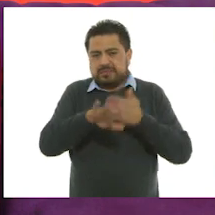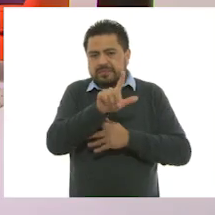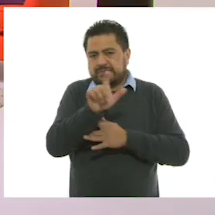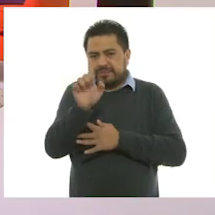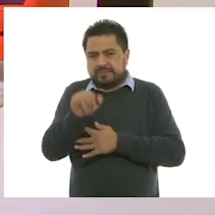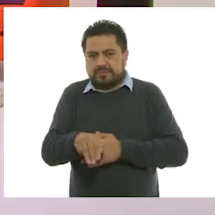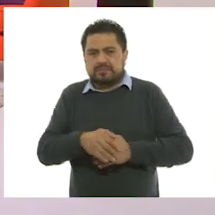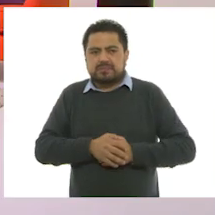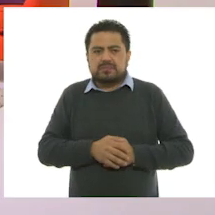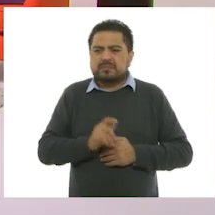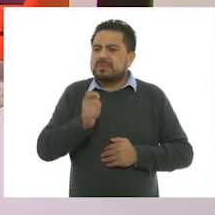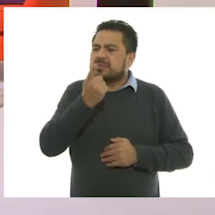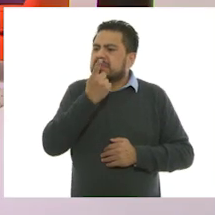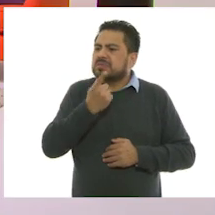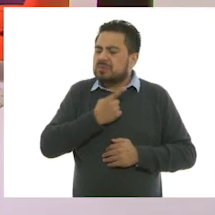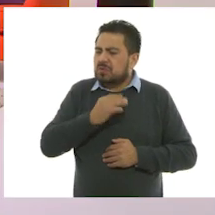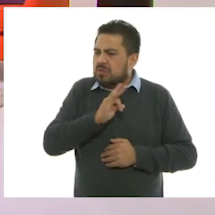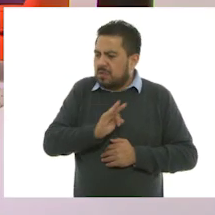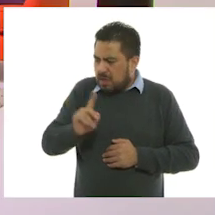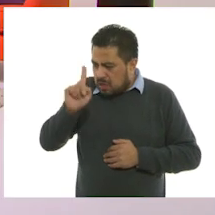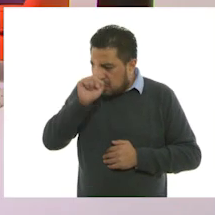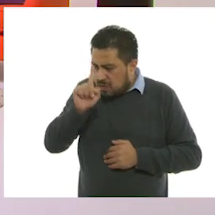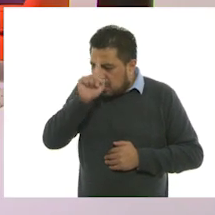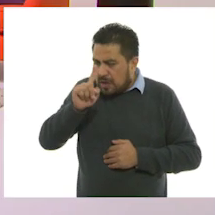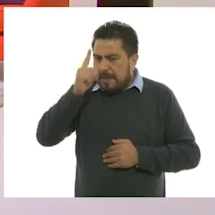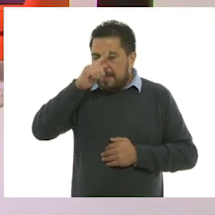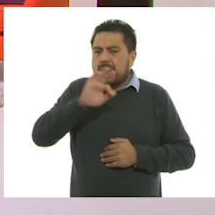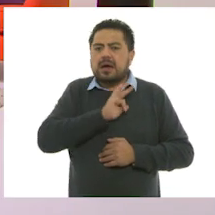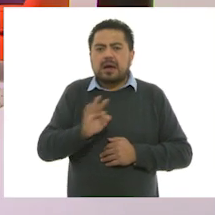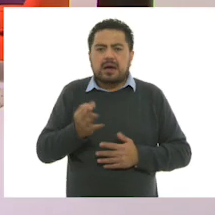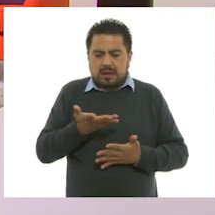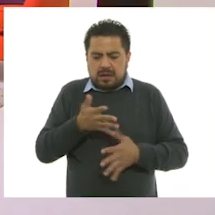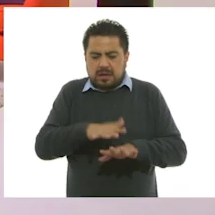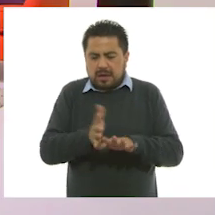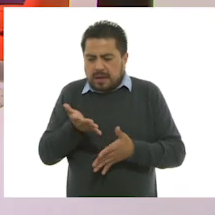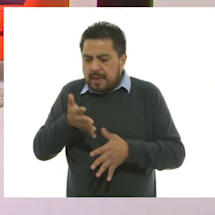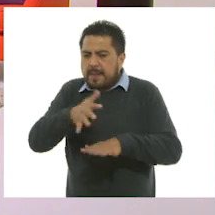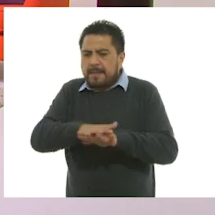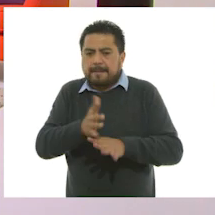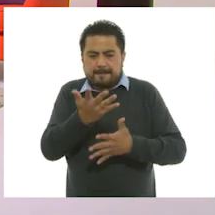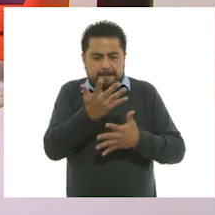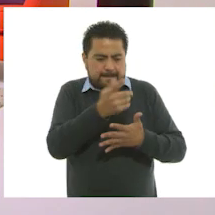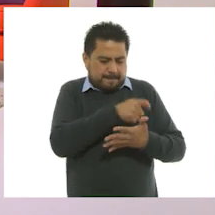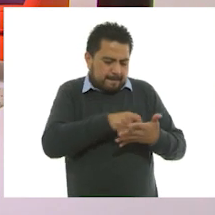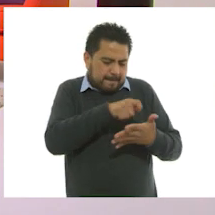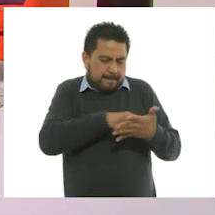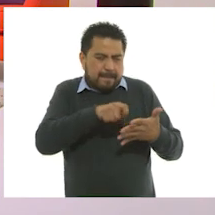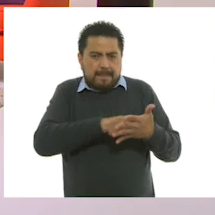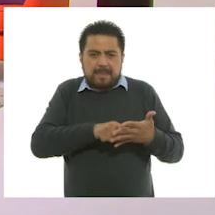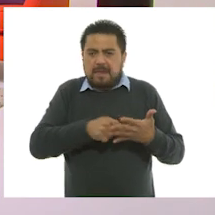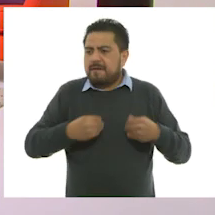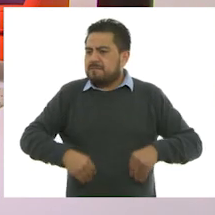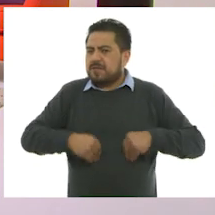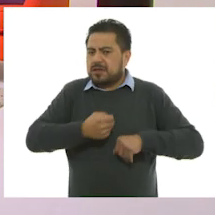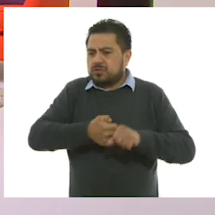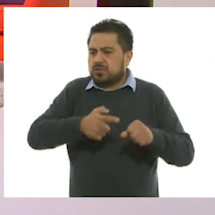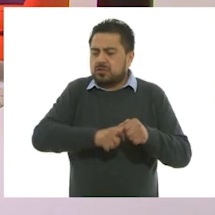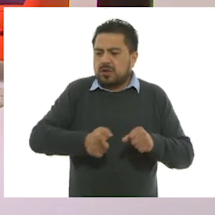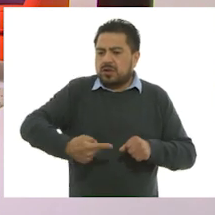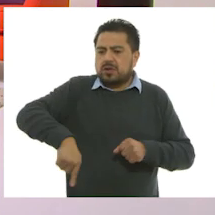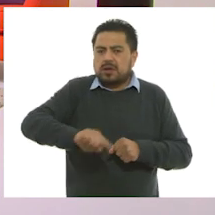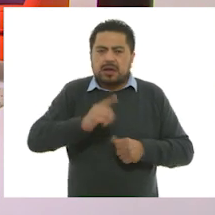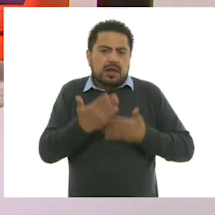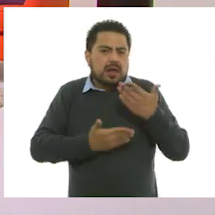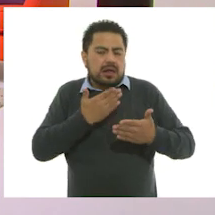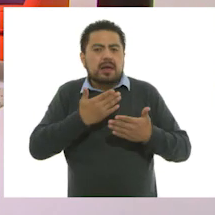mexicana. ¿Y qué nos puede sugerir, Gwendolyn, para ir incorporando la lengua escrita en la vida social y académica de las niñas